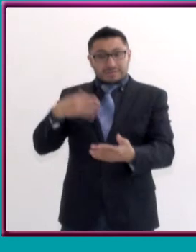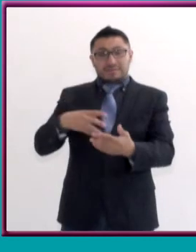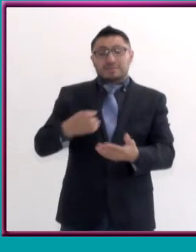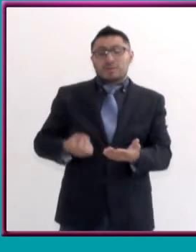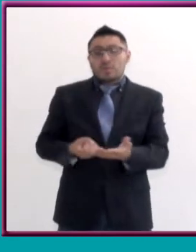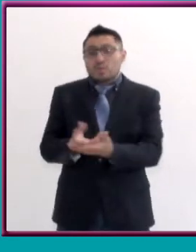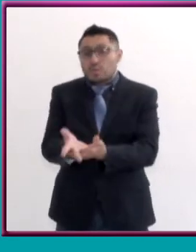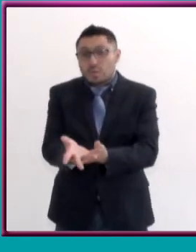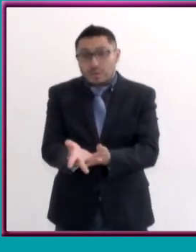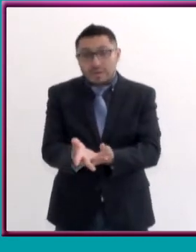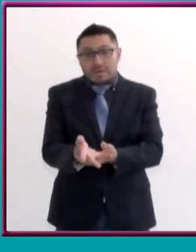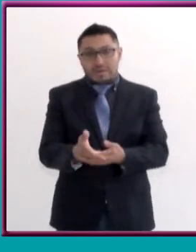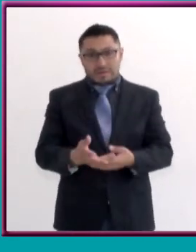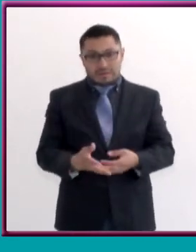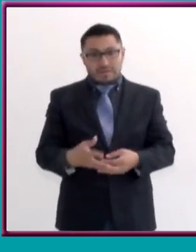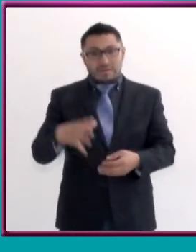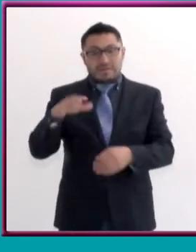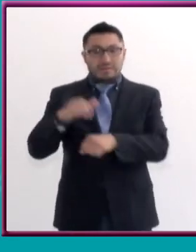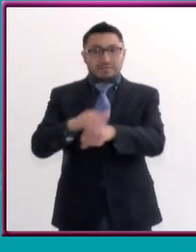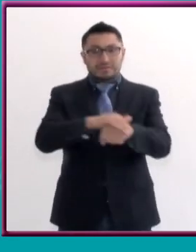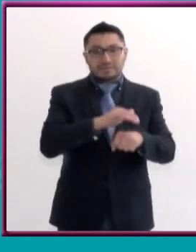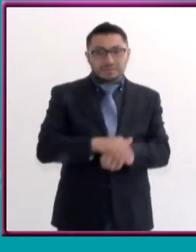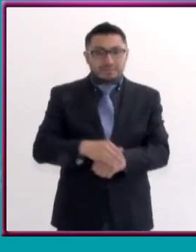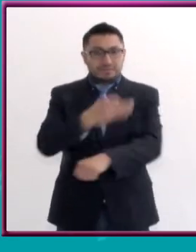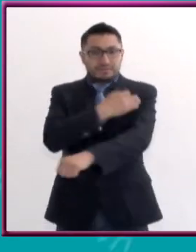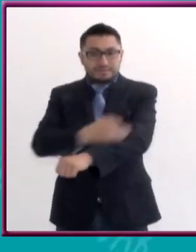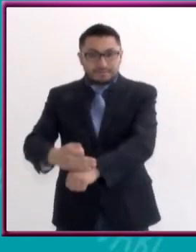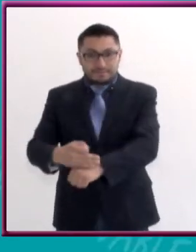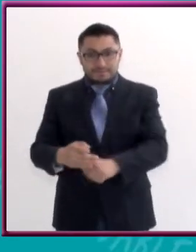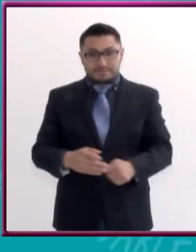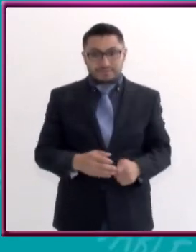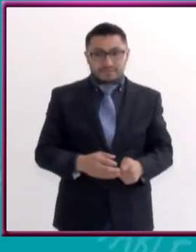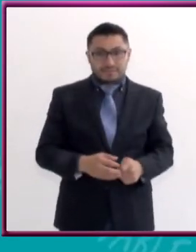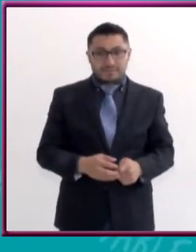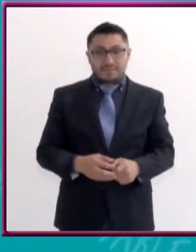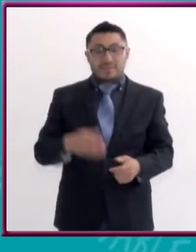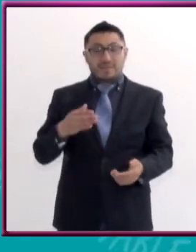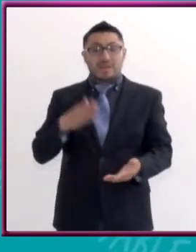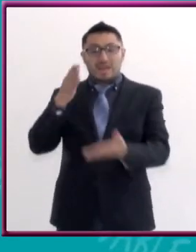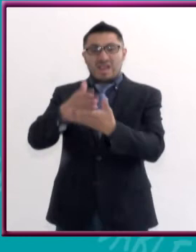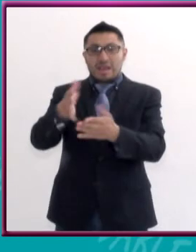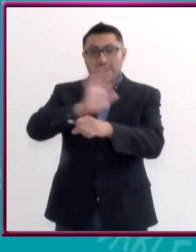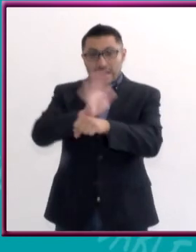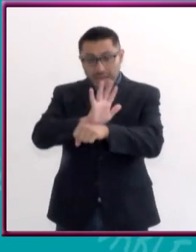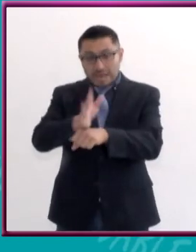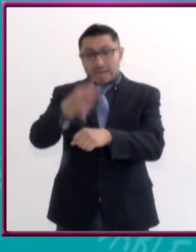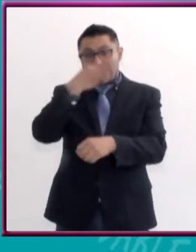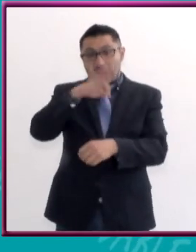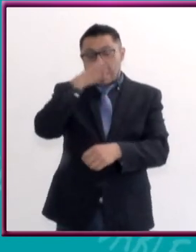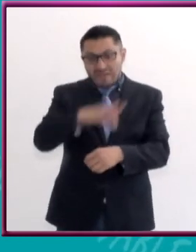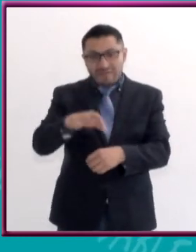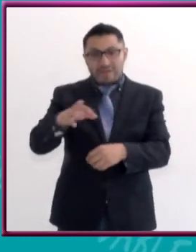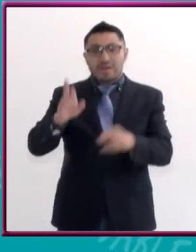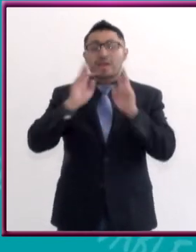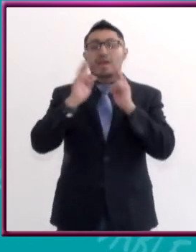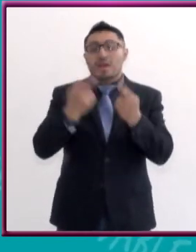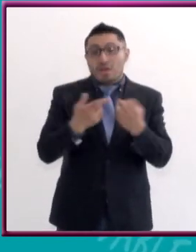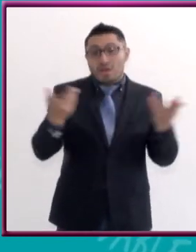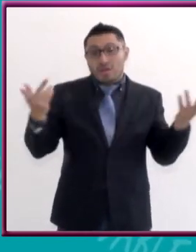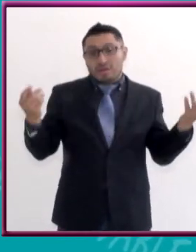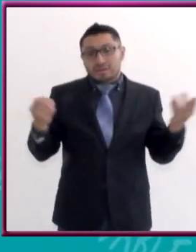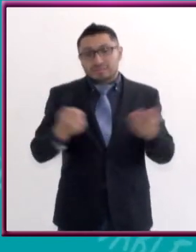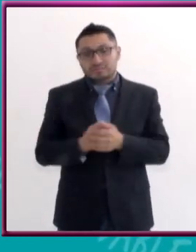es salir, convivir con mis amigos, con mi familia, ya sea ir al cine, fiestas,